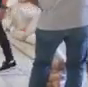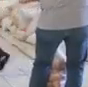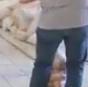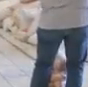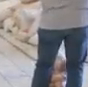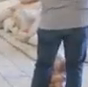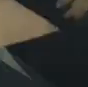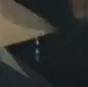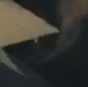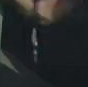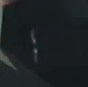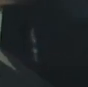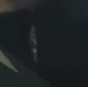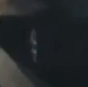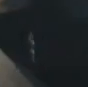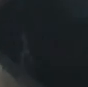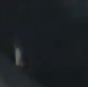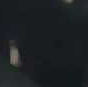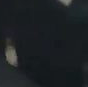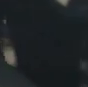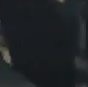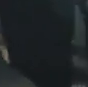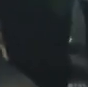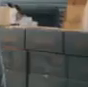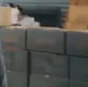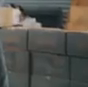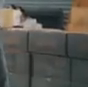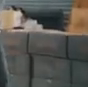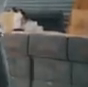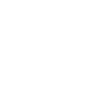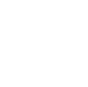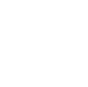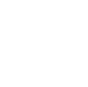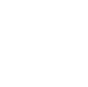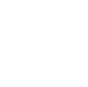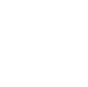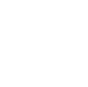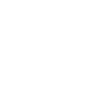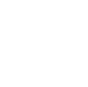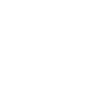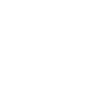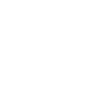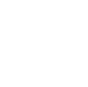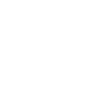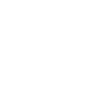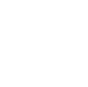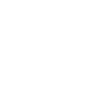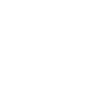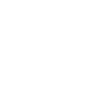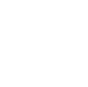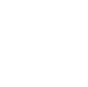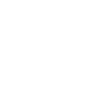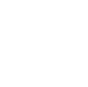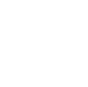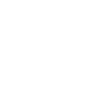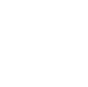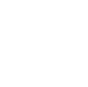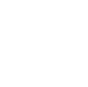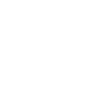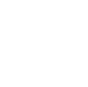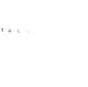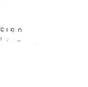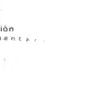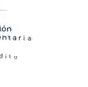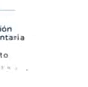en medidas económicas de apoyo a las familias guatemaltecas se diseñaron 10 programas que beneficiarán a